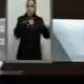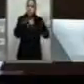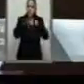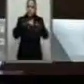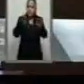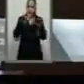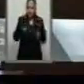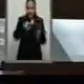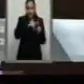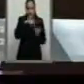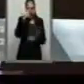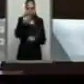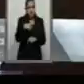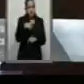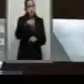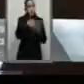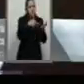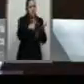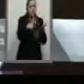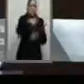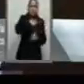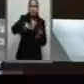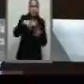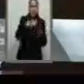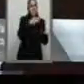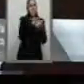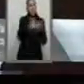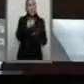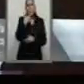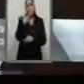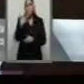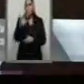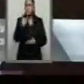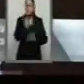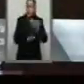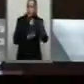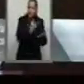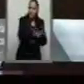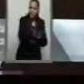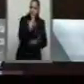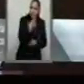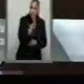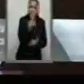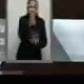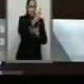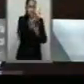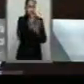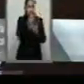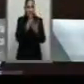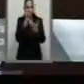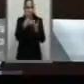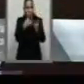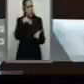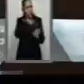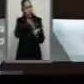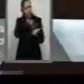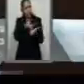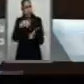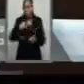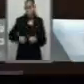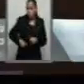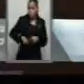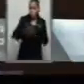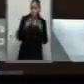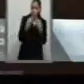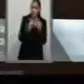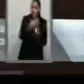ciudad, llevando promesas de mejores servicios. Ofrecían robustecer programas, así como cambiar la forma de gobernar en